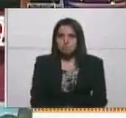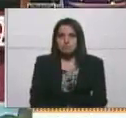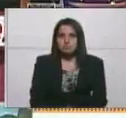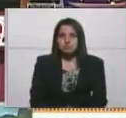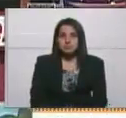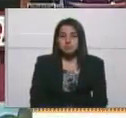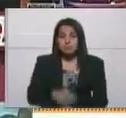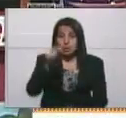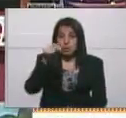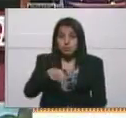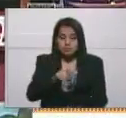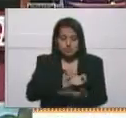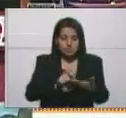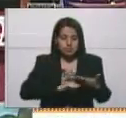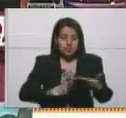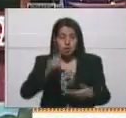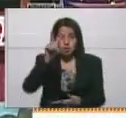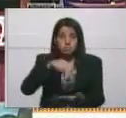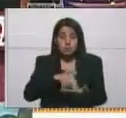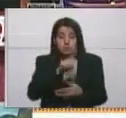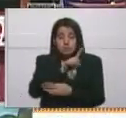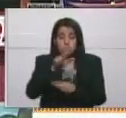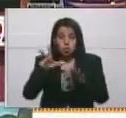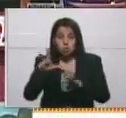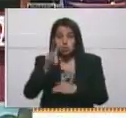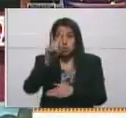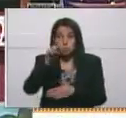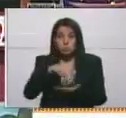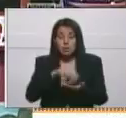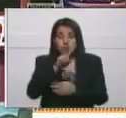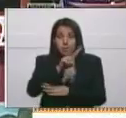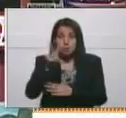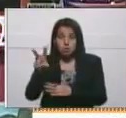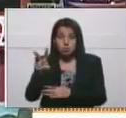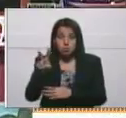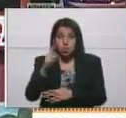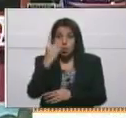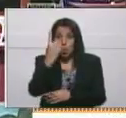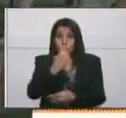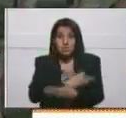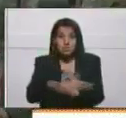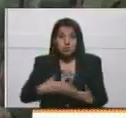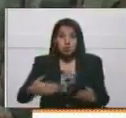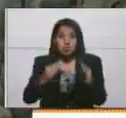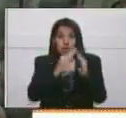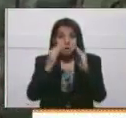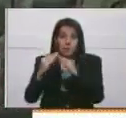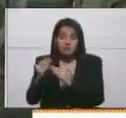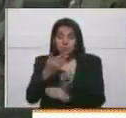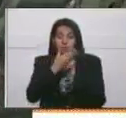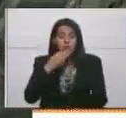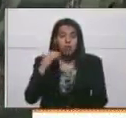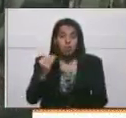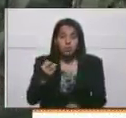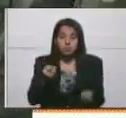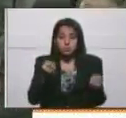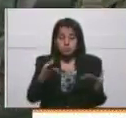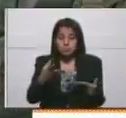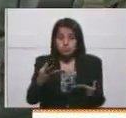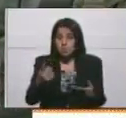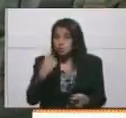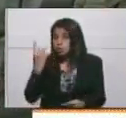Aquí lo tengo, 2018-2022. 1 millón de viviendas. Y esto solo es